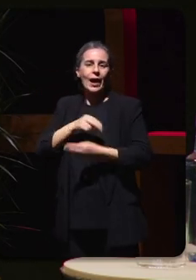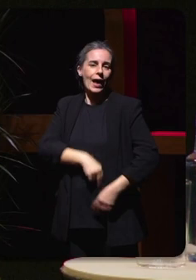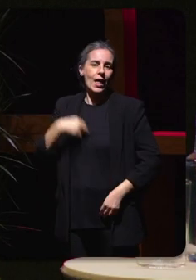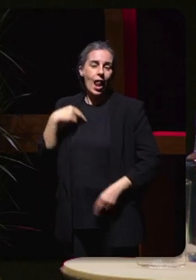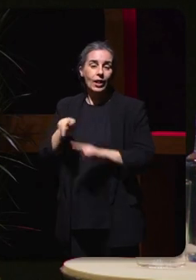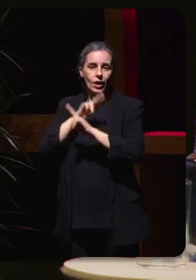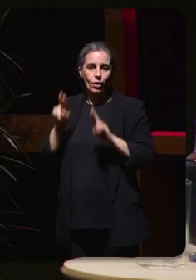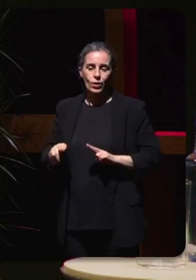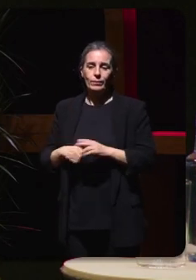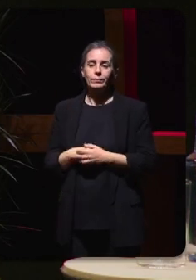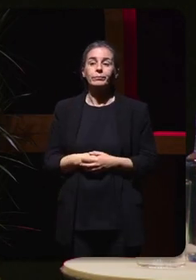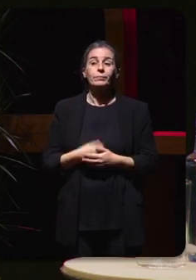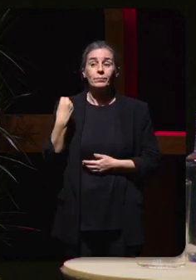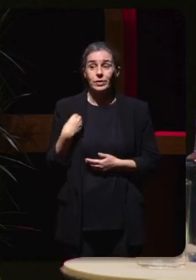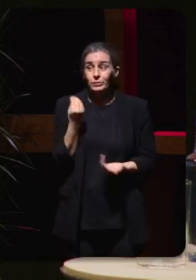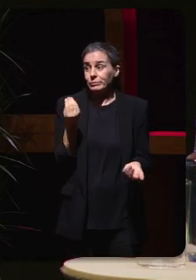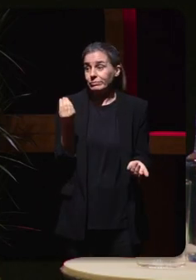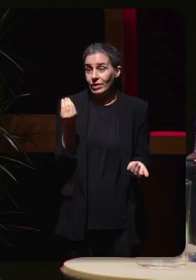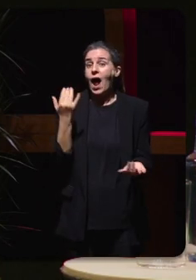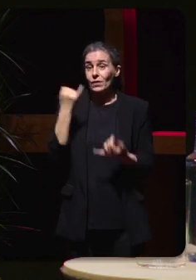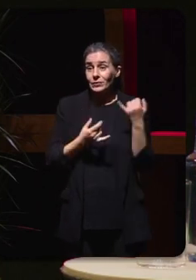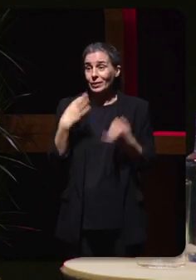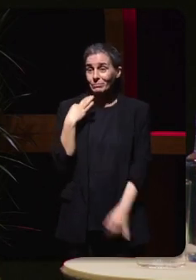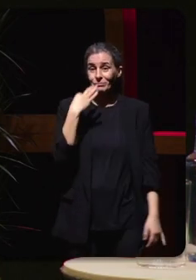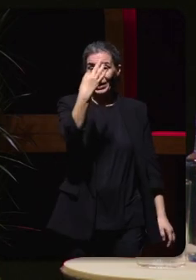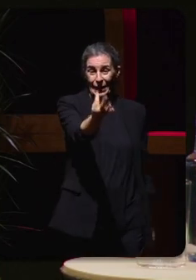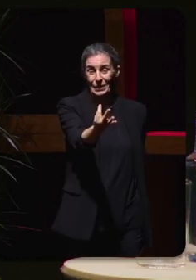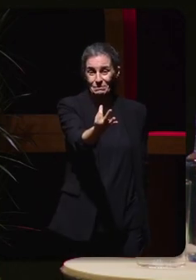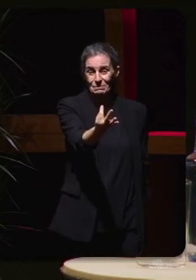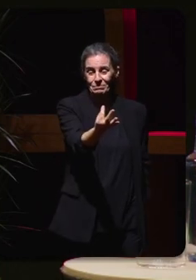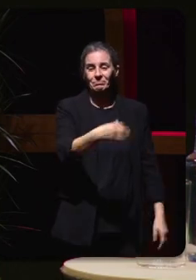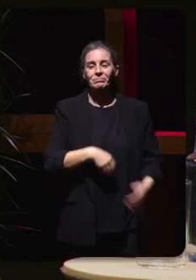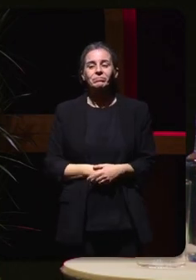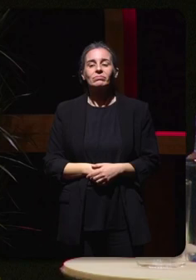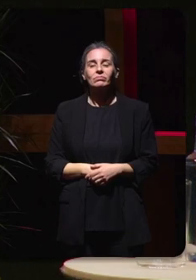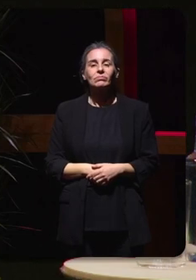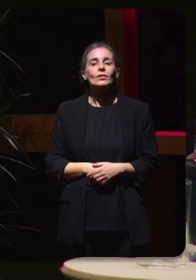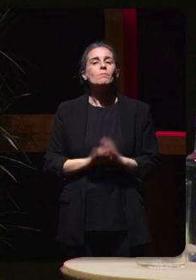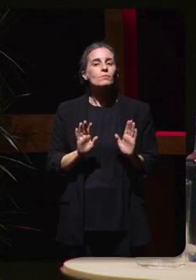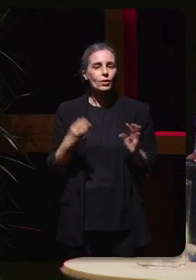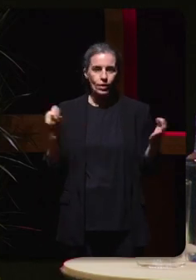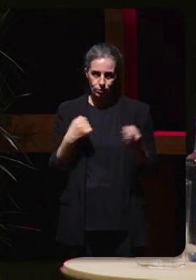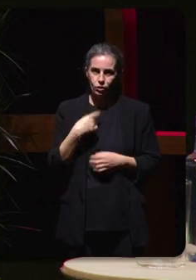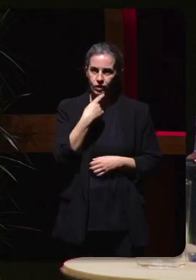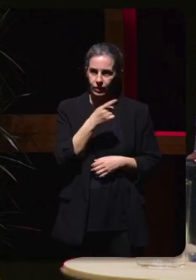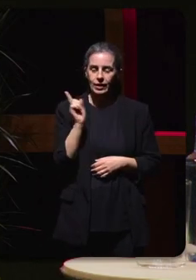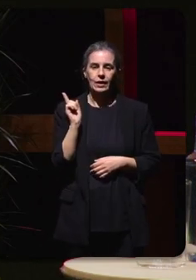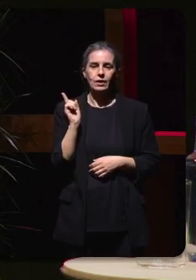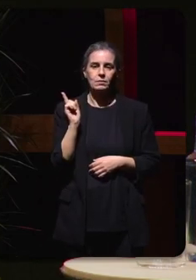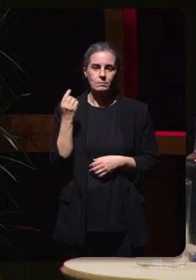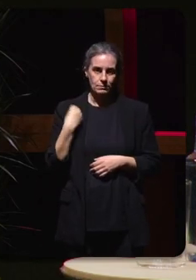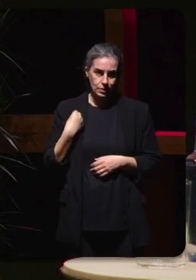¿no? Y bueno, pues sí me cogieron, ¿no? Pero eso también tengo que decir que si no fue el primero,